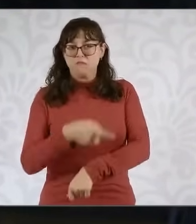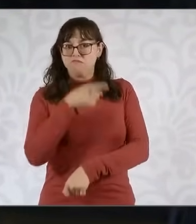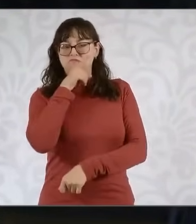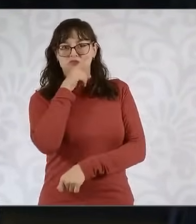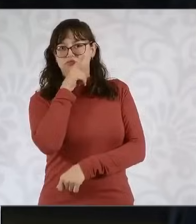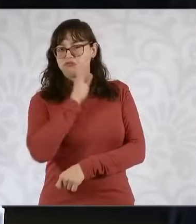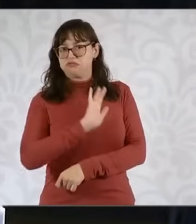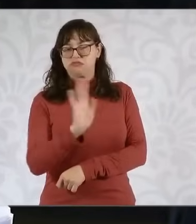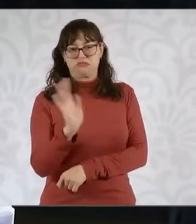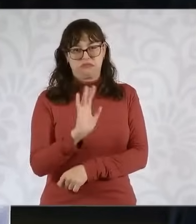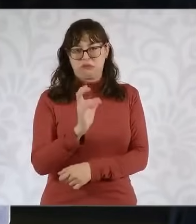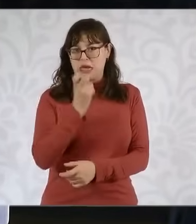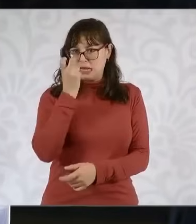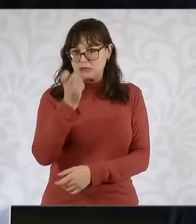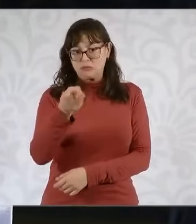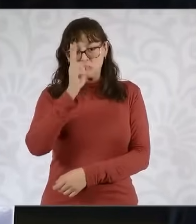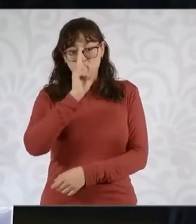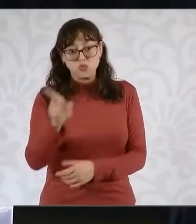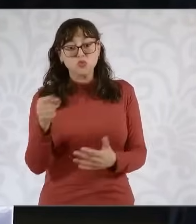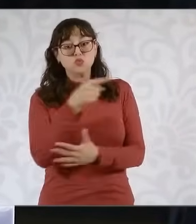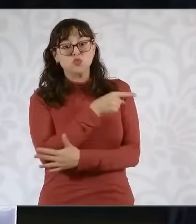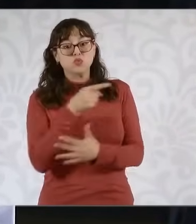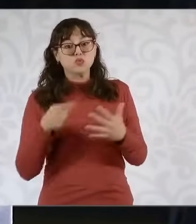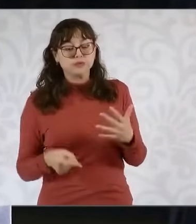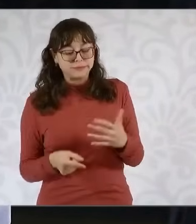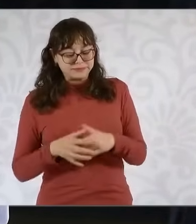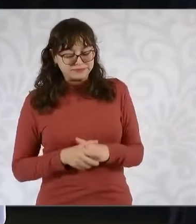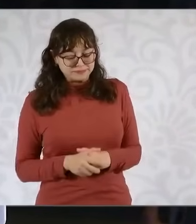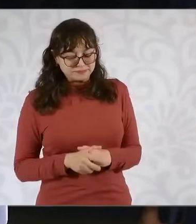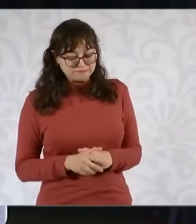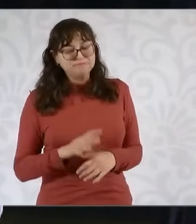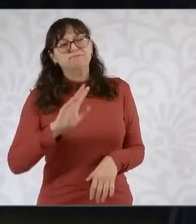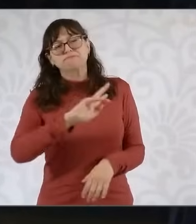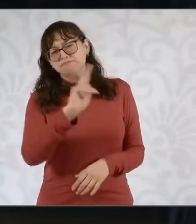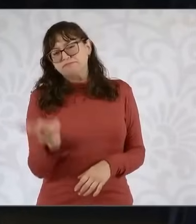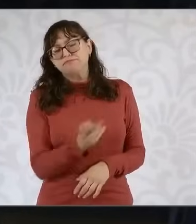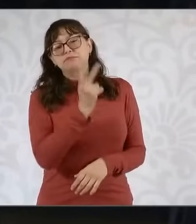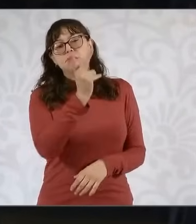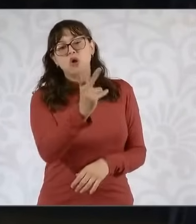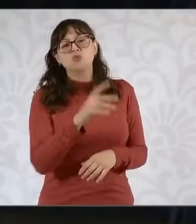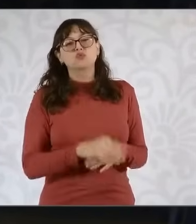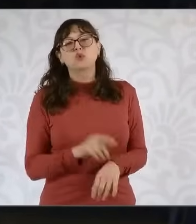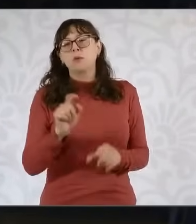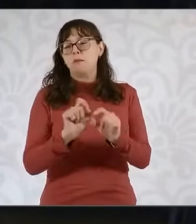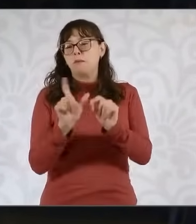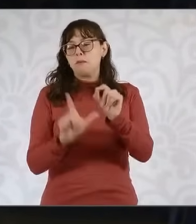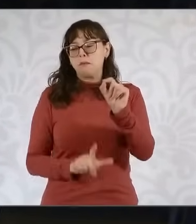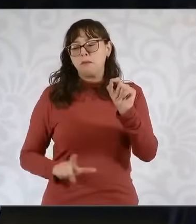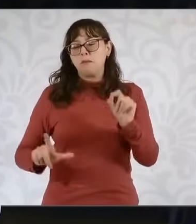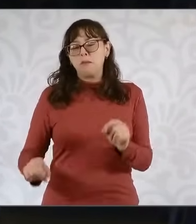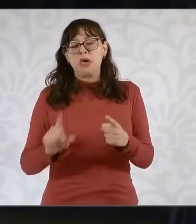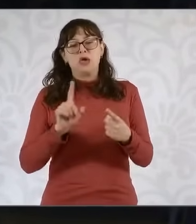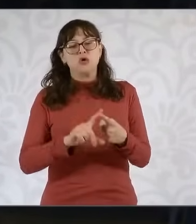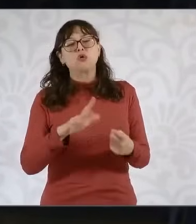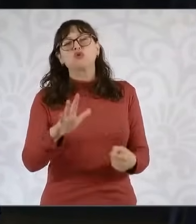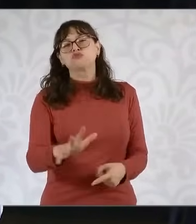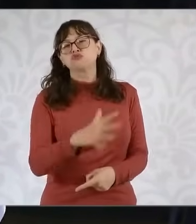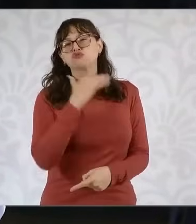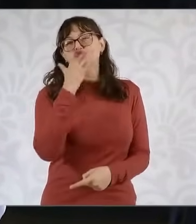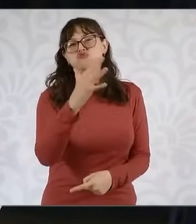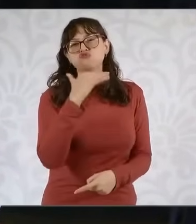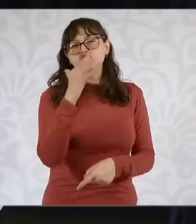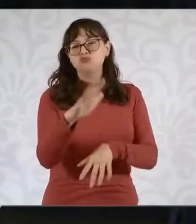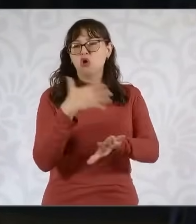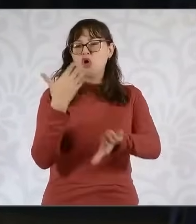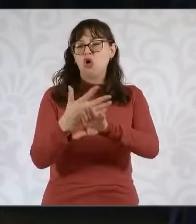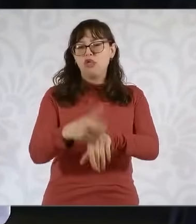de preguntarle: ¿qué le daña más al país, la corrupción o el nepotismo en la impartición de justicia y